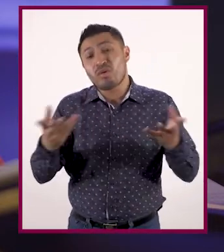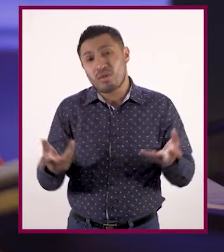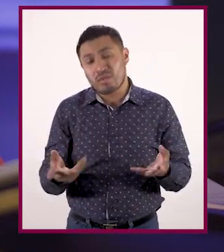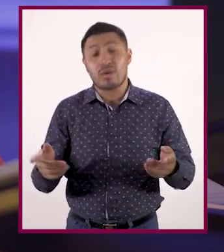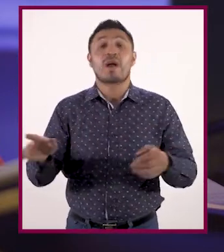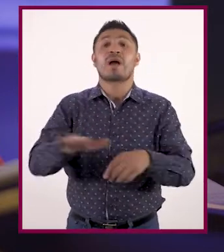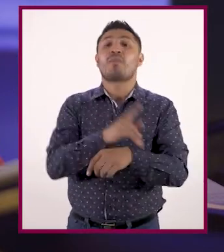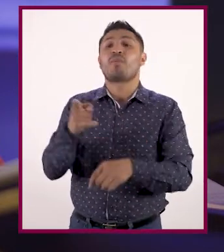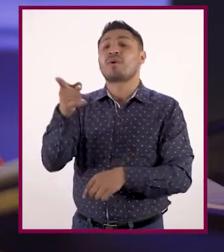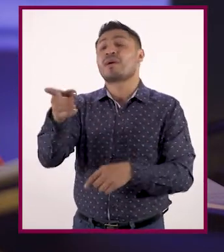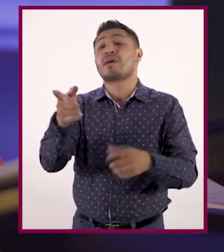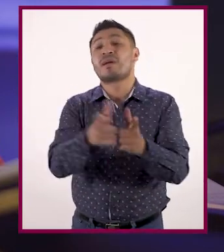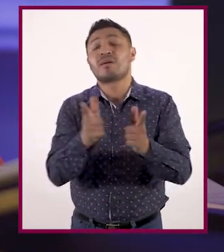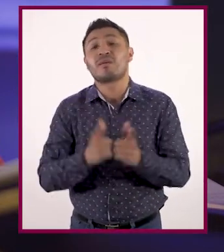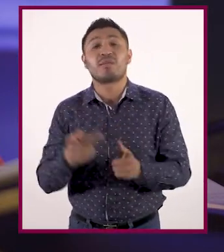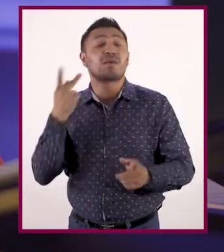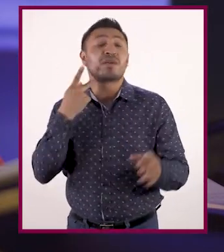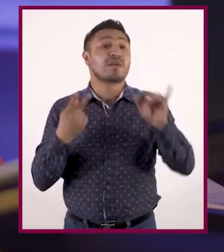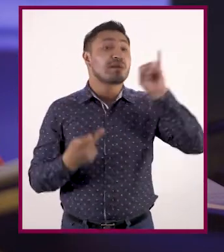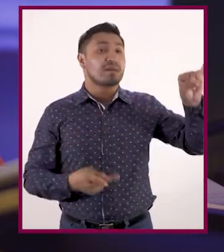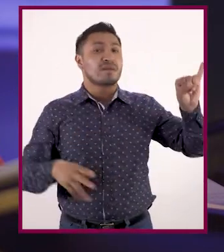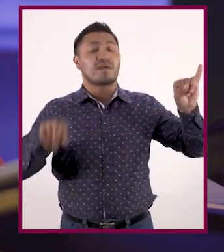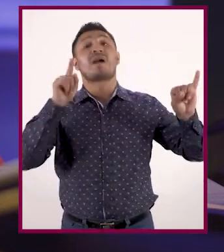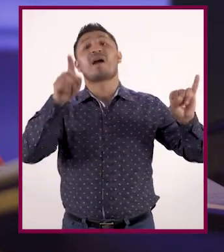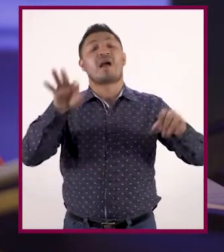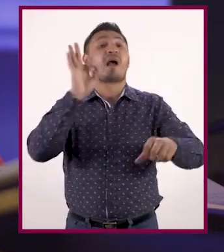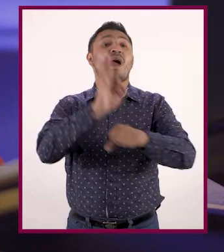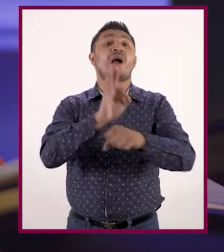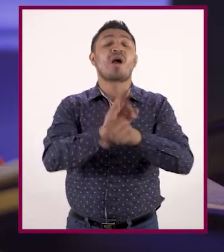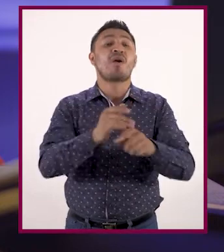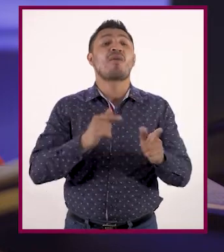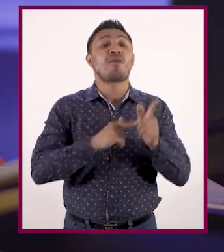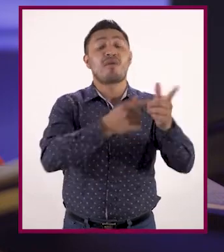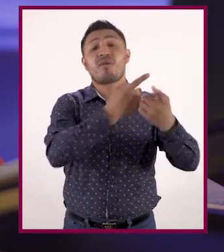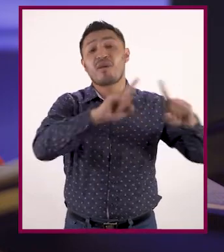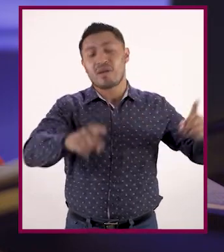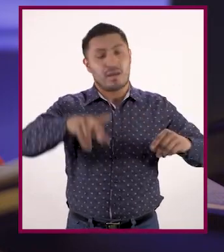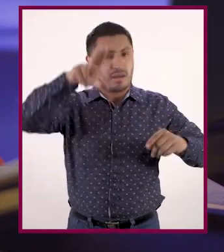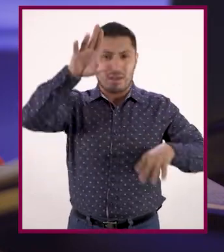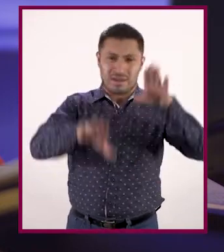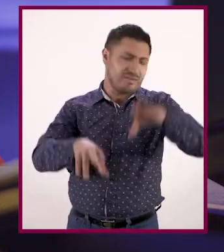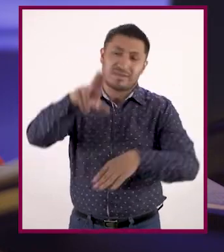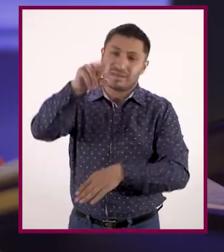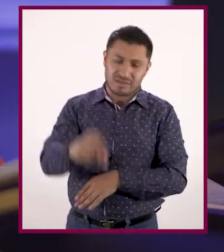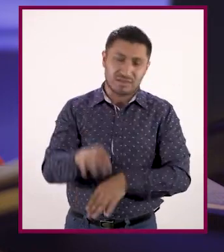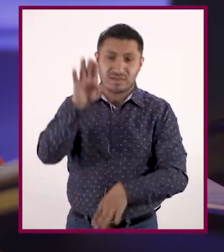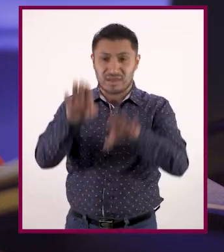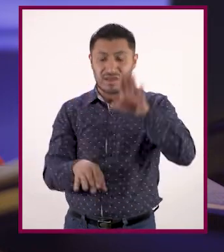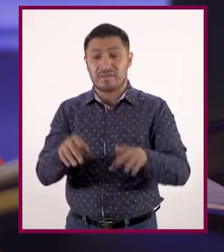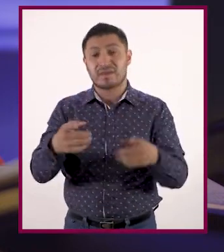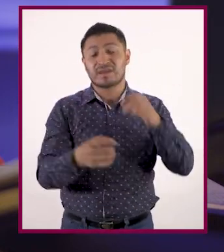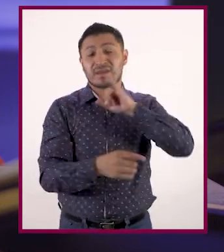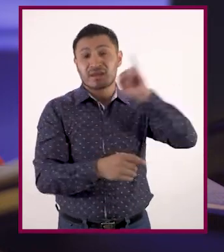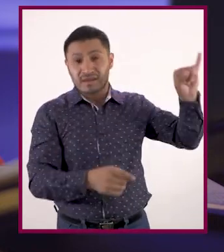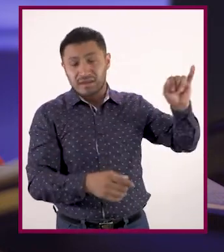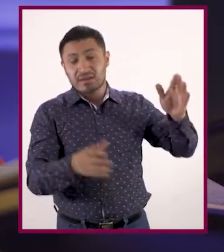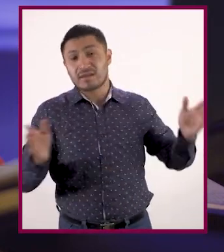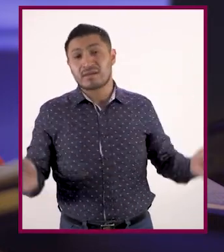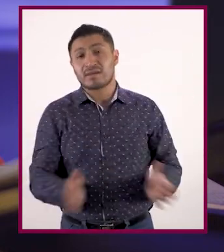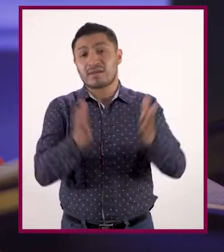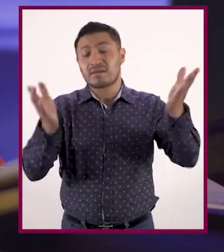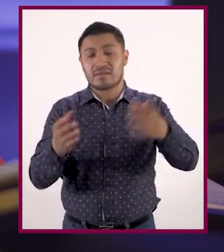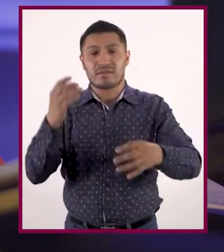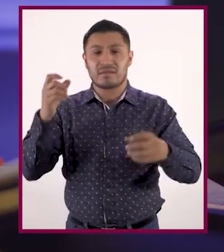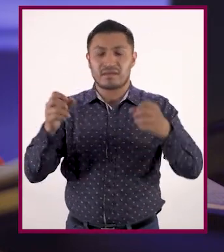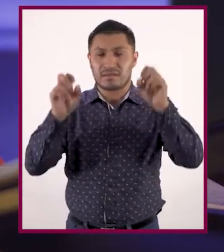partido se diga de izquierda va necesariamente abanderar causas progresistas hay ocasiones en que un partido que se dice progresista impulsa y apoya causas